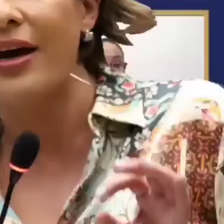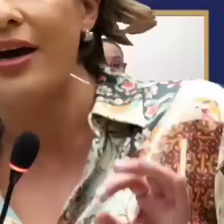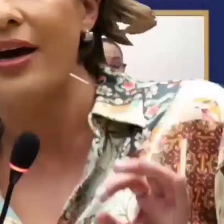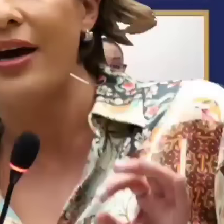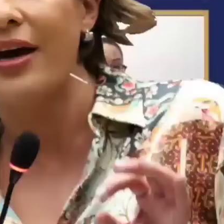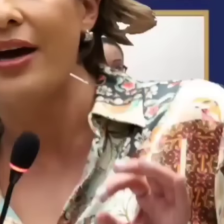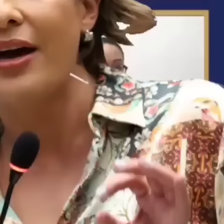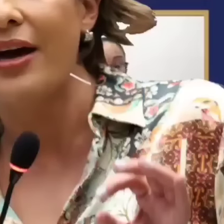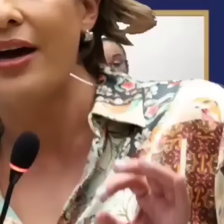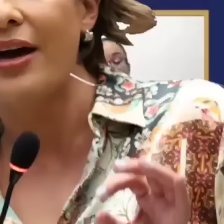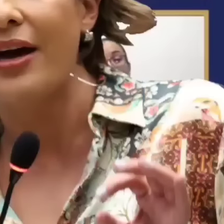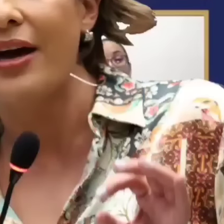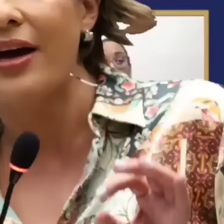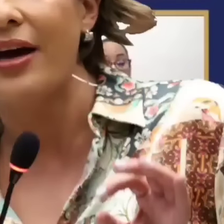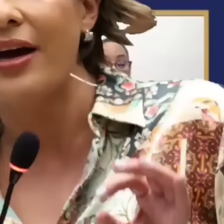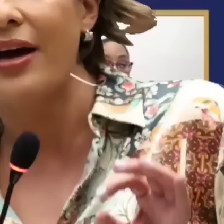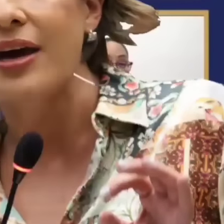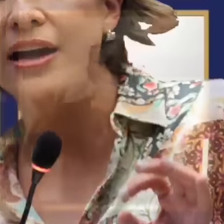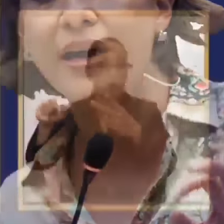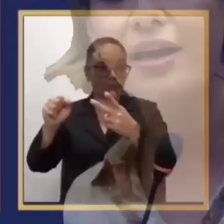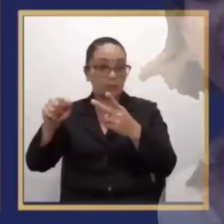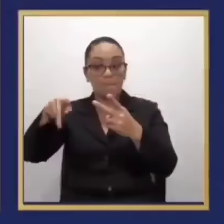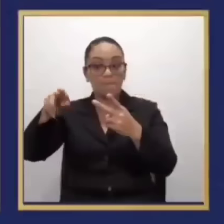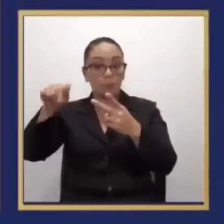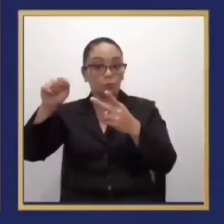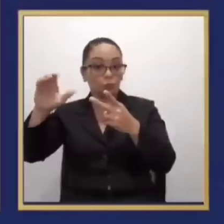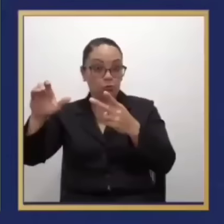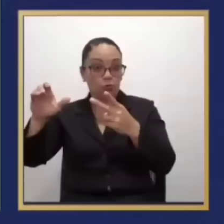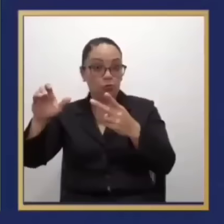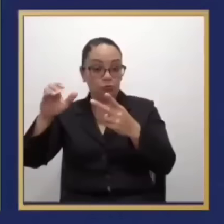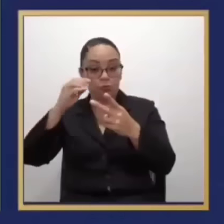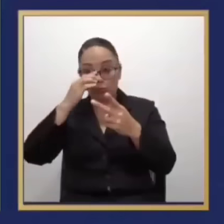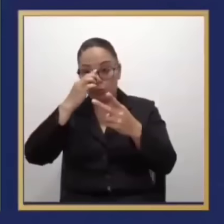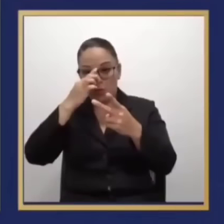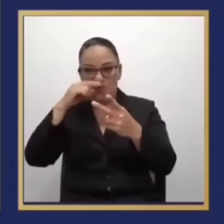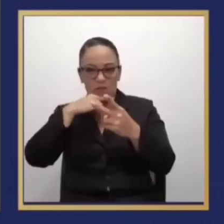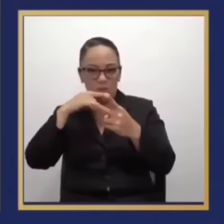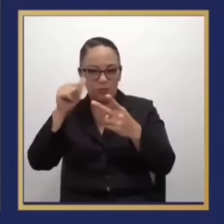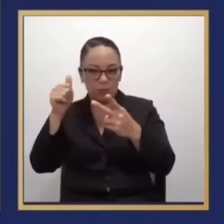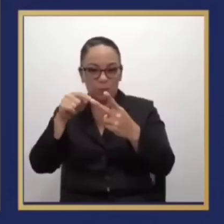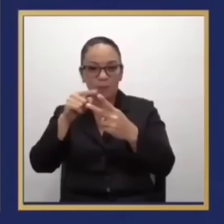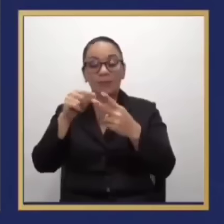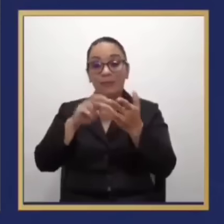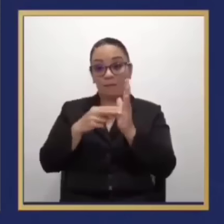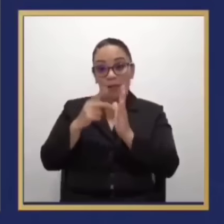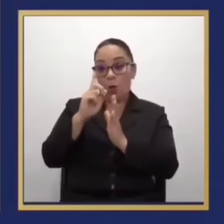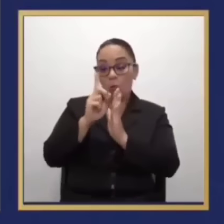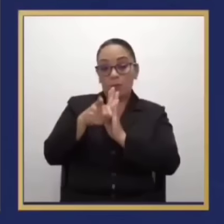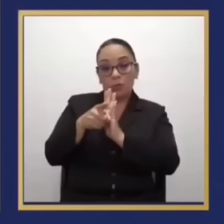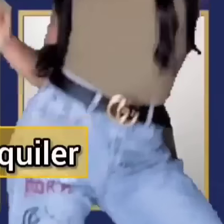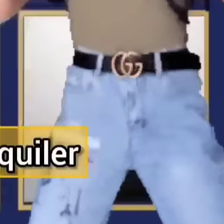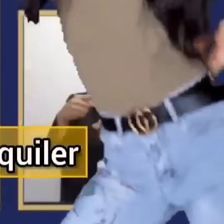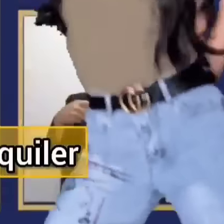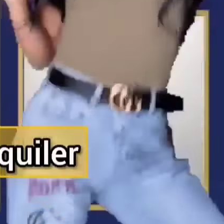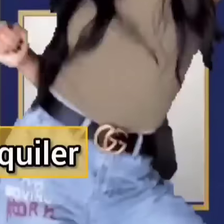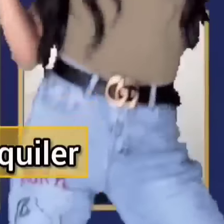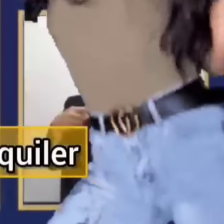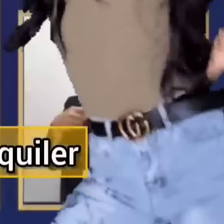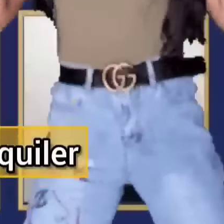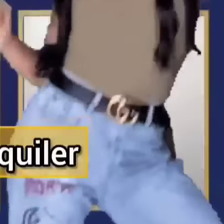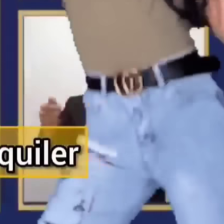Daniela Rojas del PUSC, en minuto y medio, Teletica